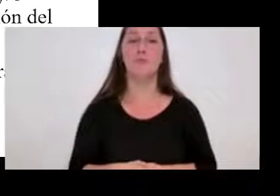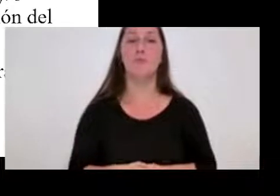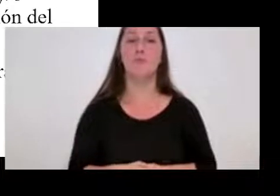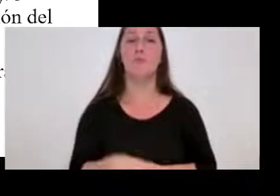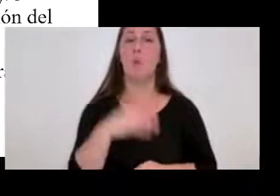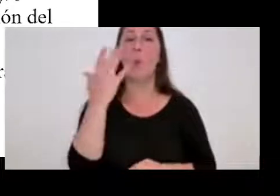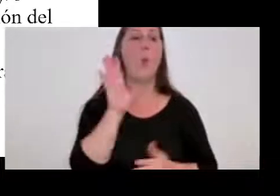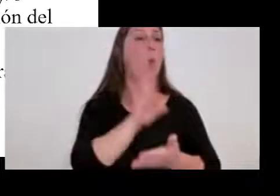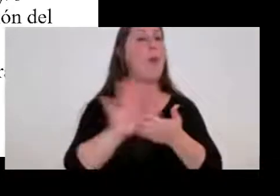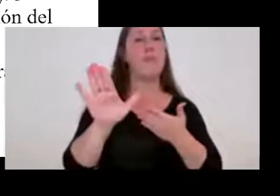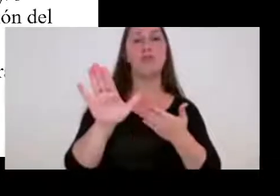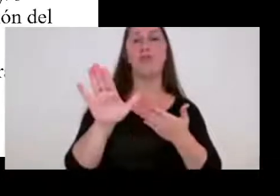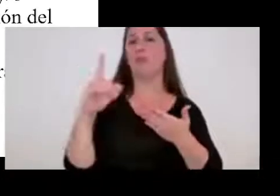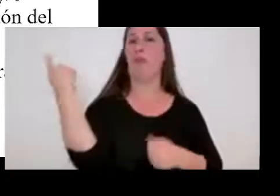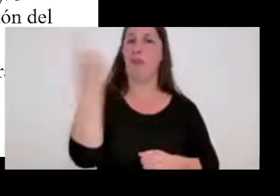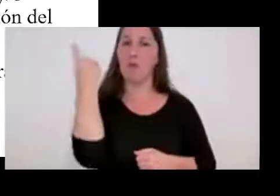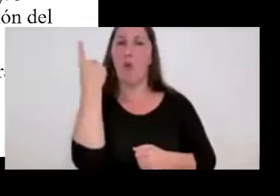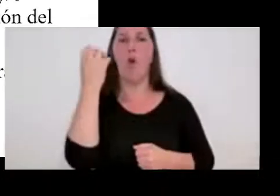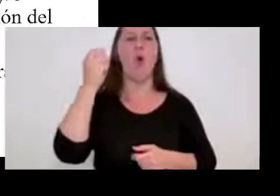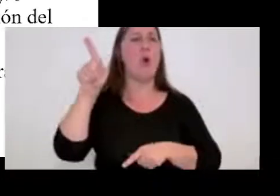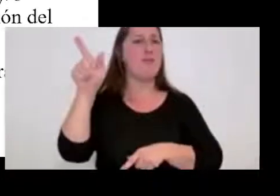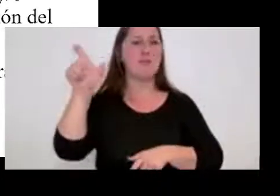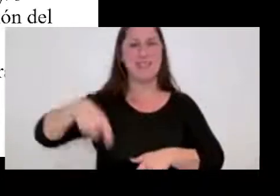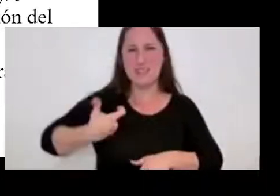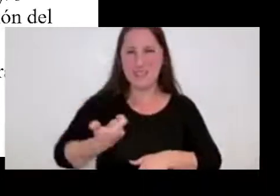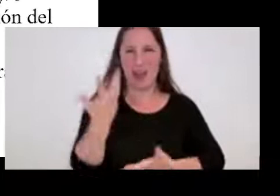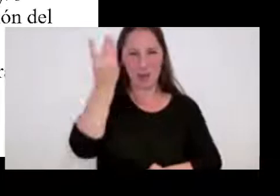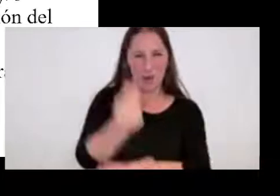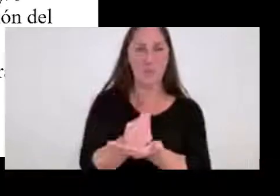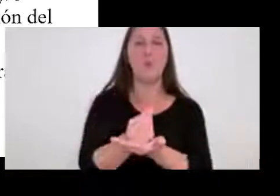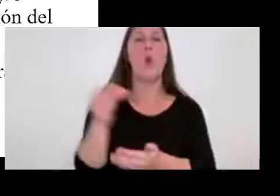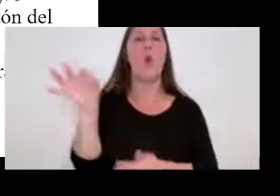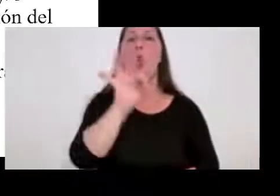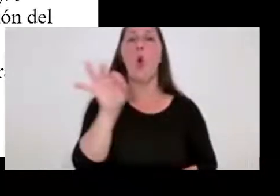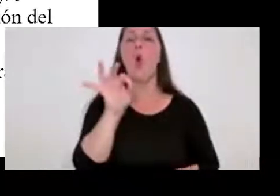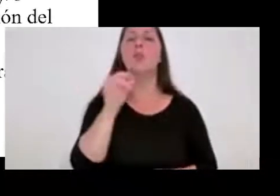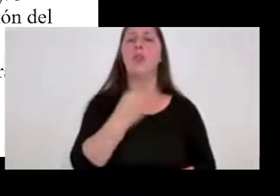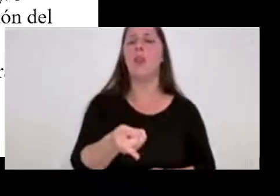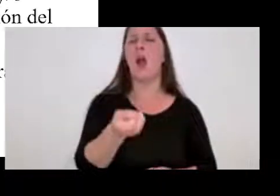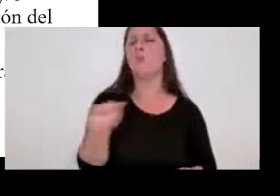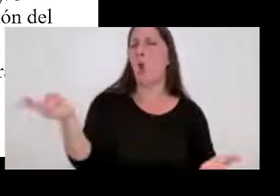nuevos directivos o nuevos síndicos, o cuando se ratifique o se,